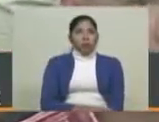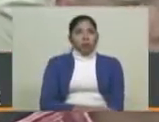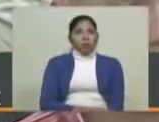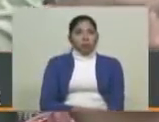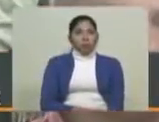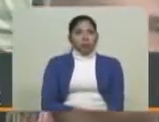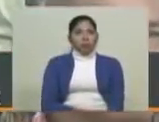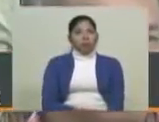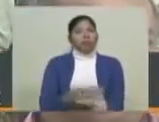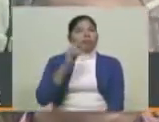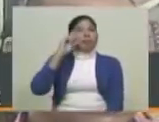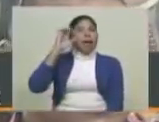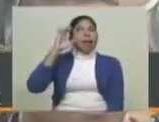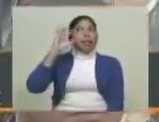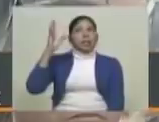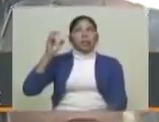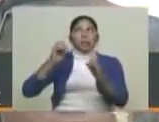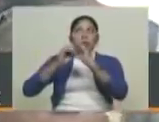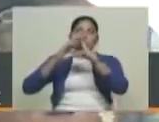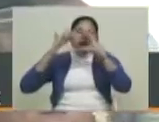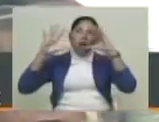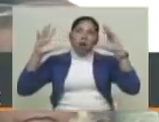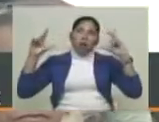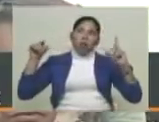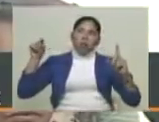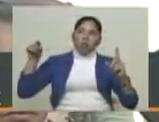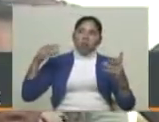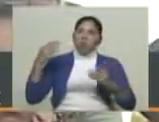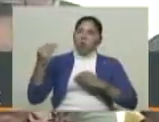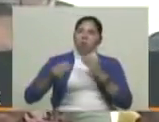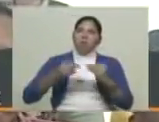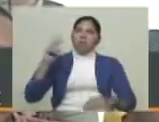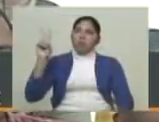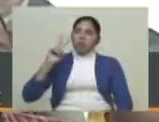Recordemos. Imaginen esa persona gobernando.